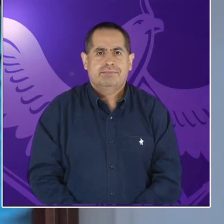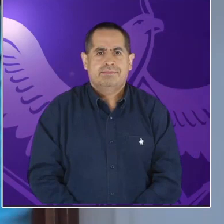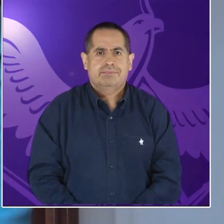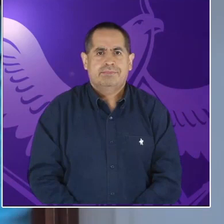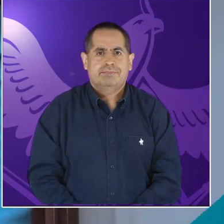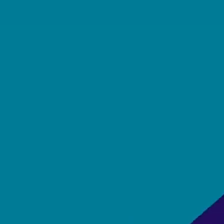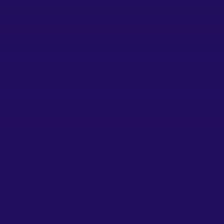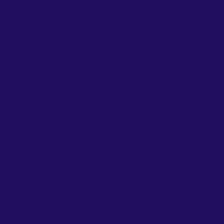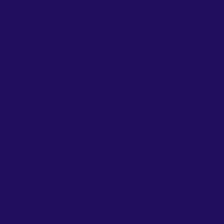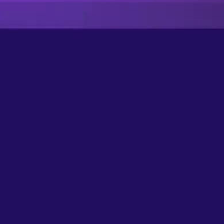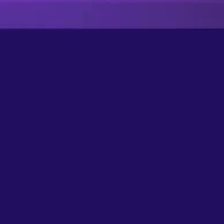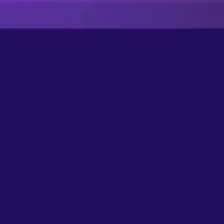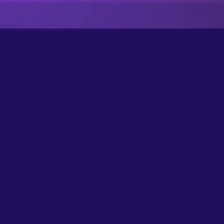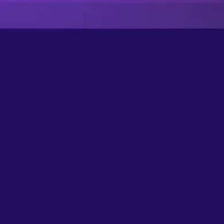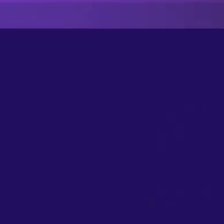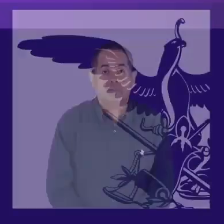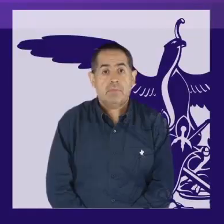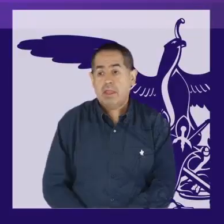grupo.